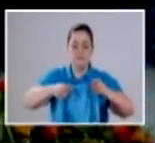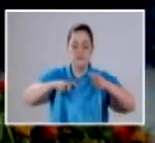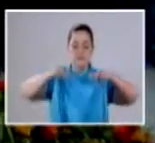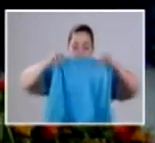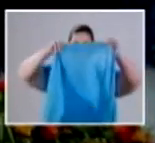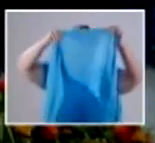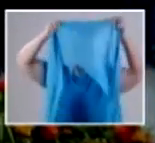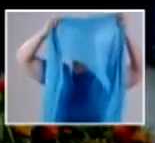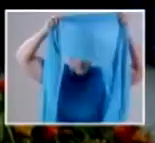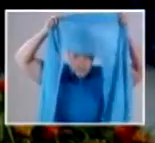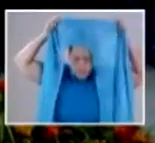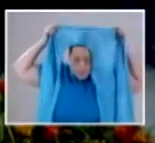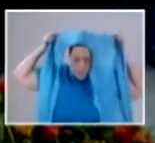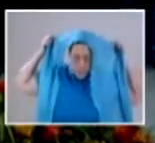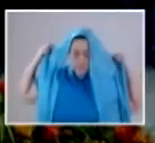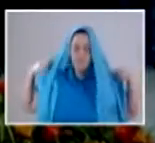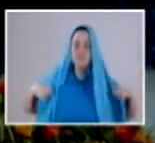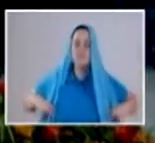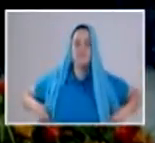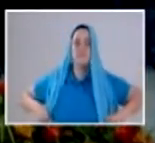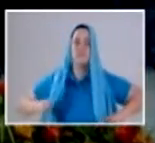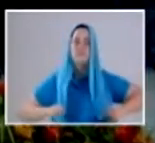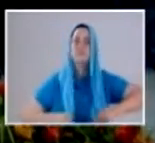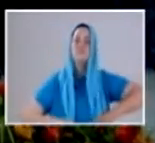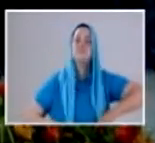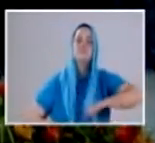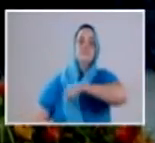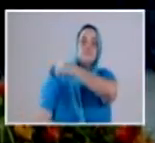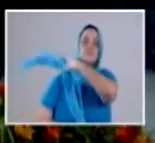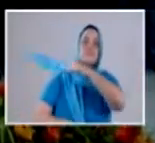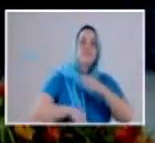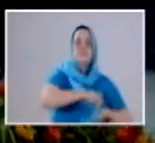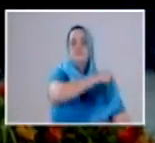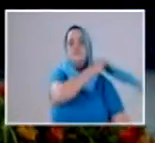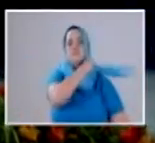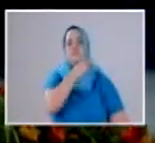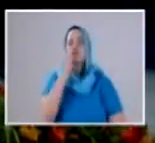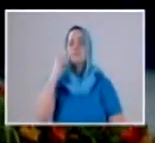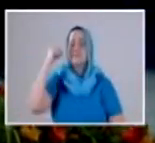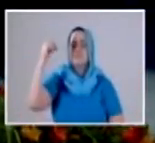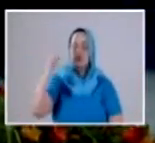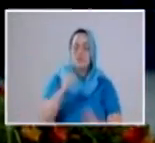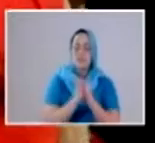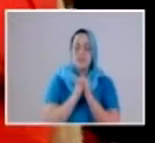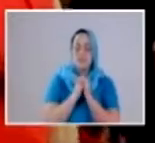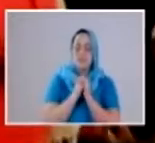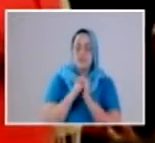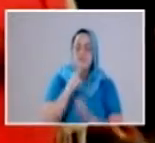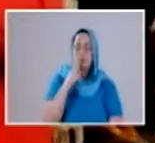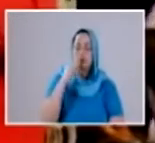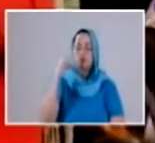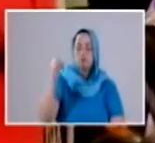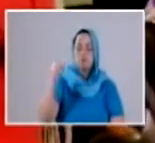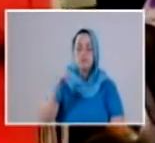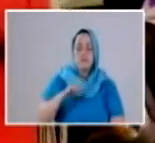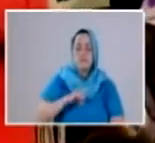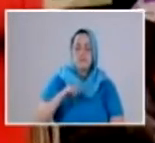por aquellos que están atravesando por el valle de lágrimas, por aquellos que están atravesando desiertos,